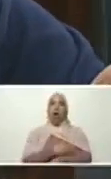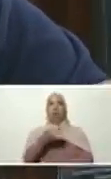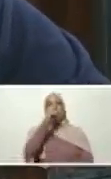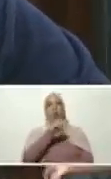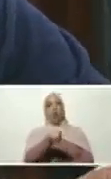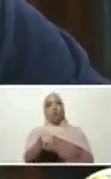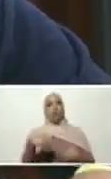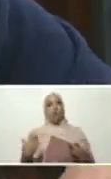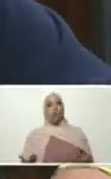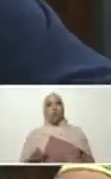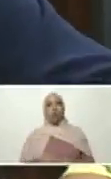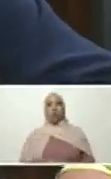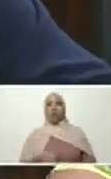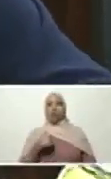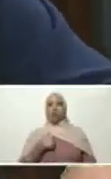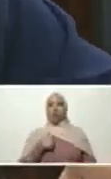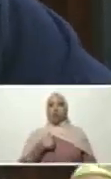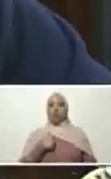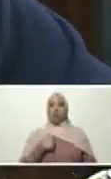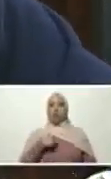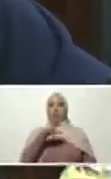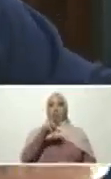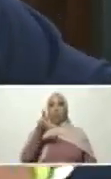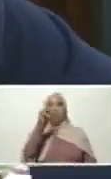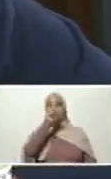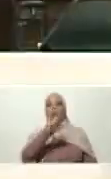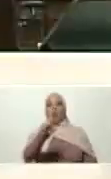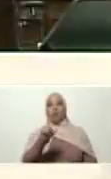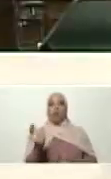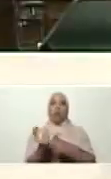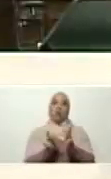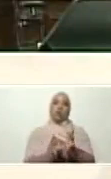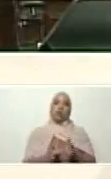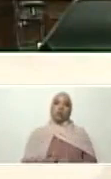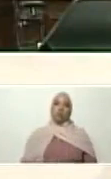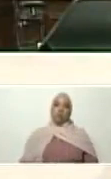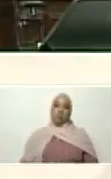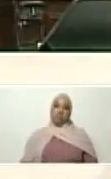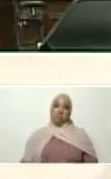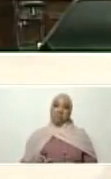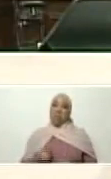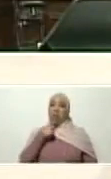Jesús? Yo acabo de cumplir 33. 33 años.